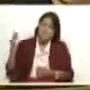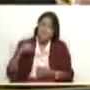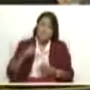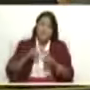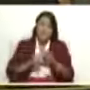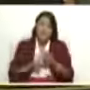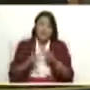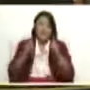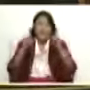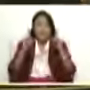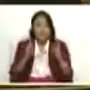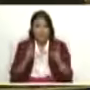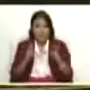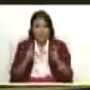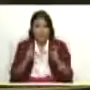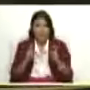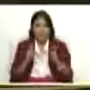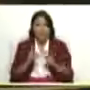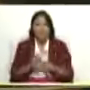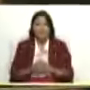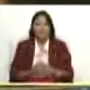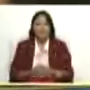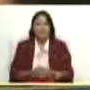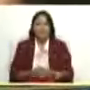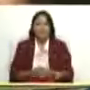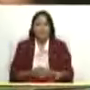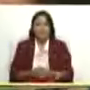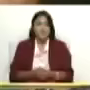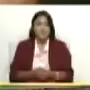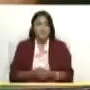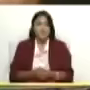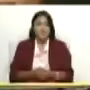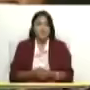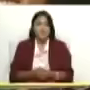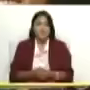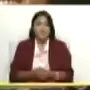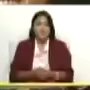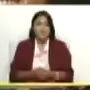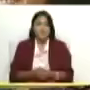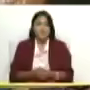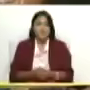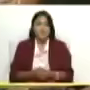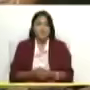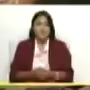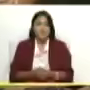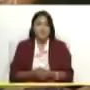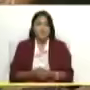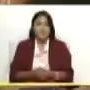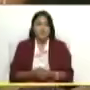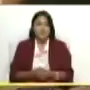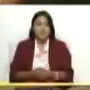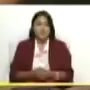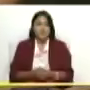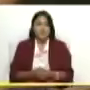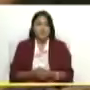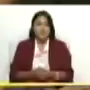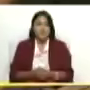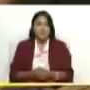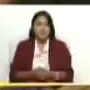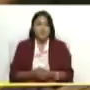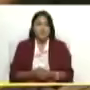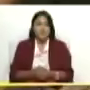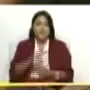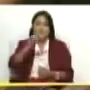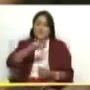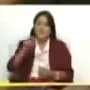flores que pueda participar en este selfie en esta fotografía que se realiza con los muchachos con